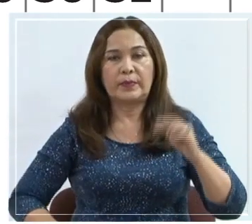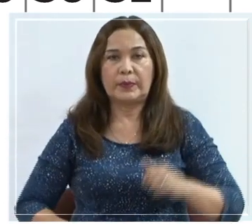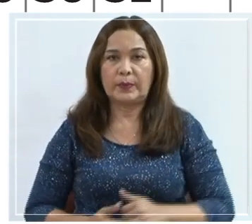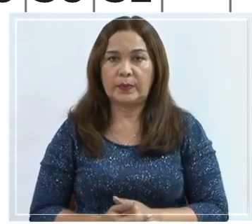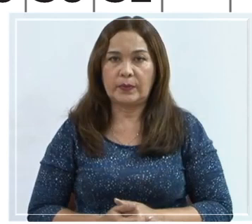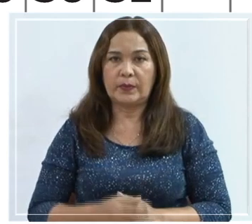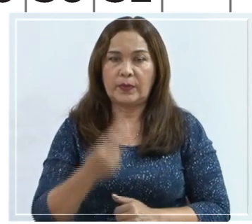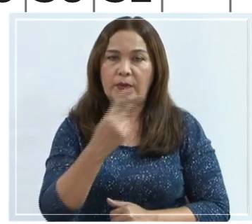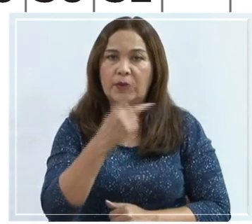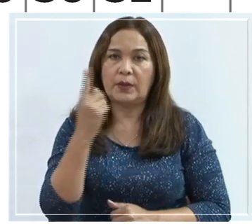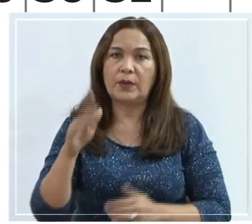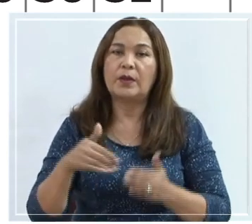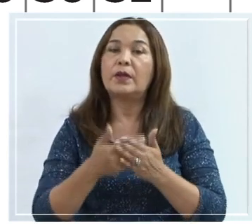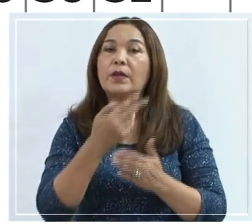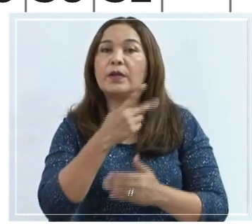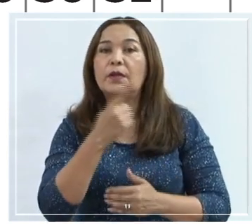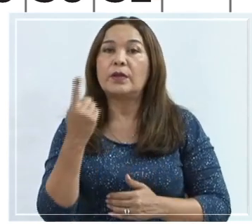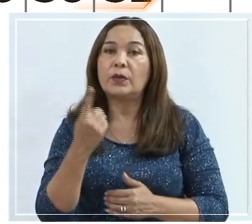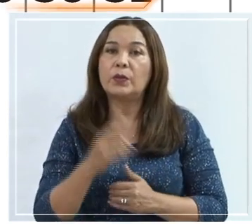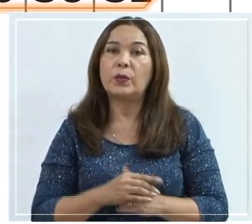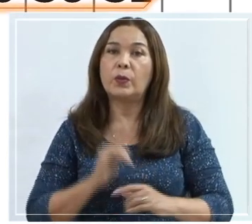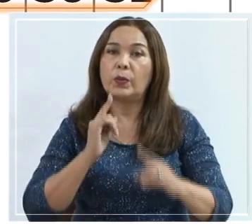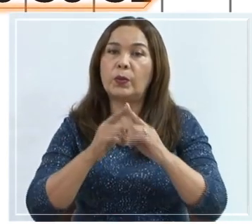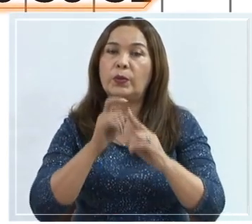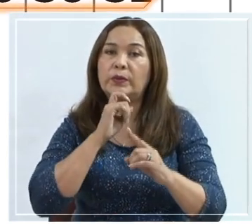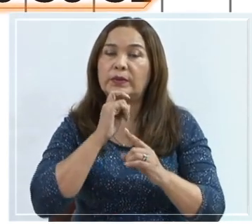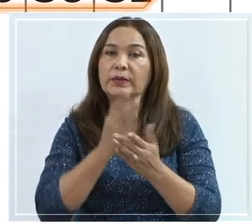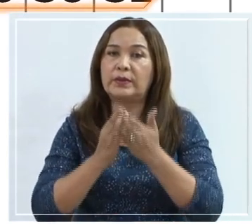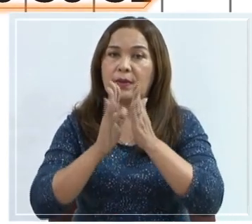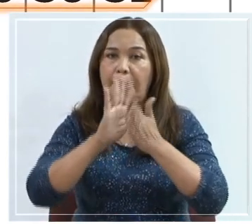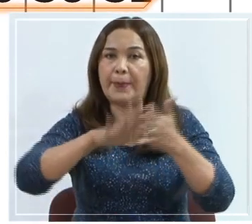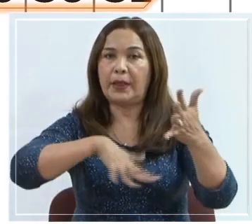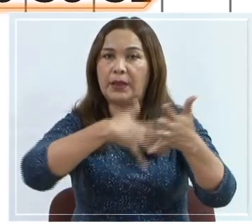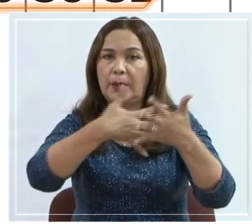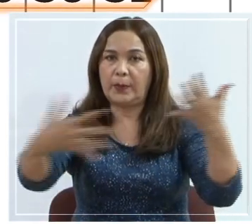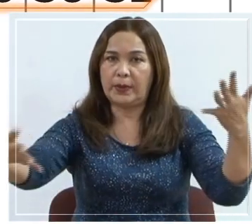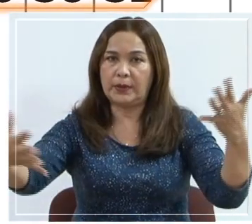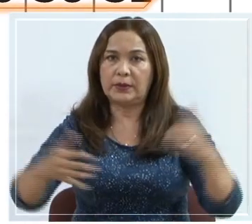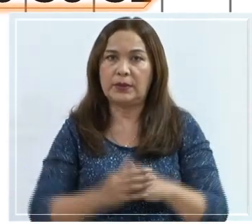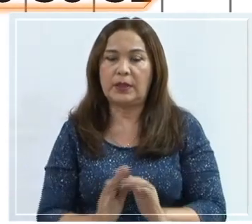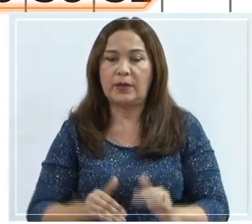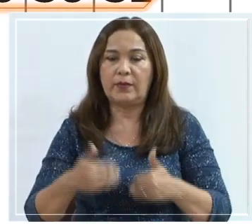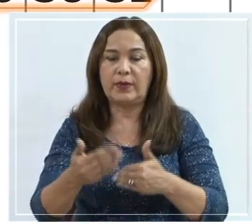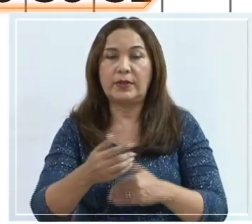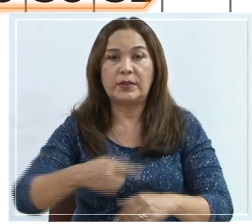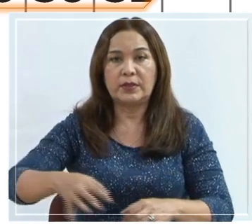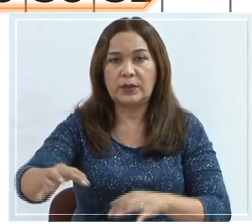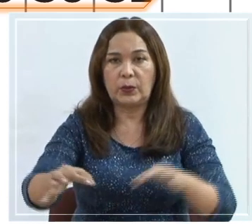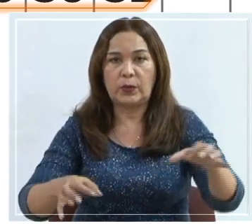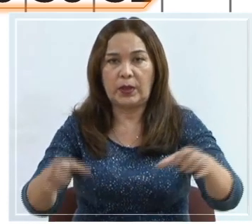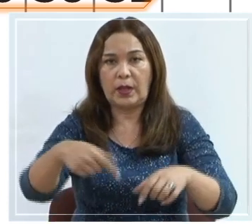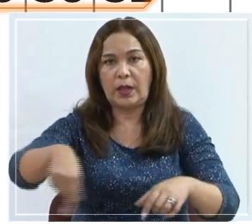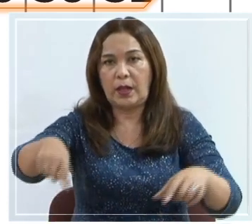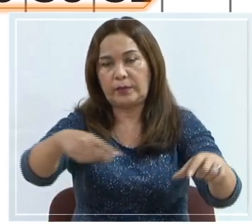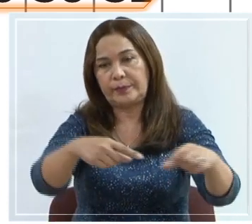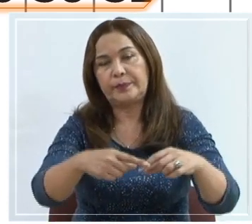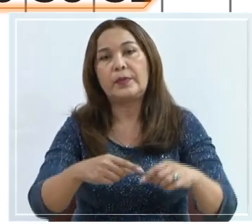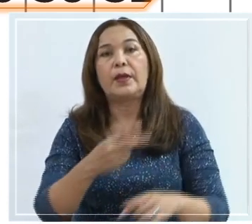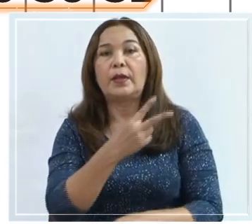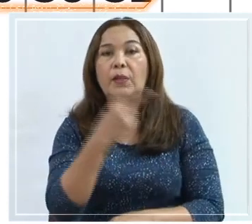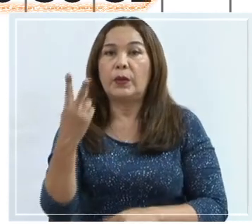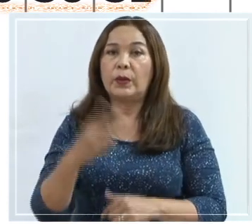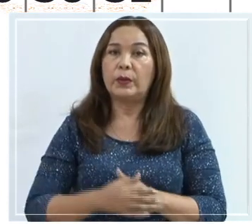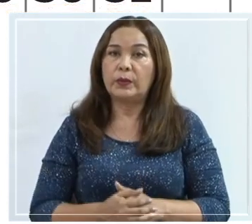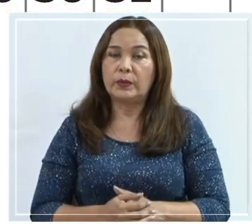del 21 al 31 reto estudiantil de matemática fase circuit al día